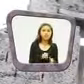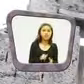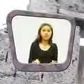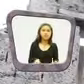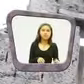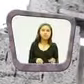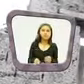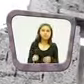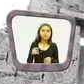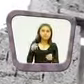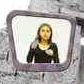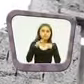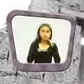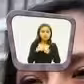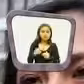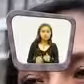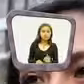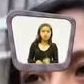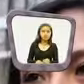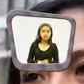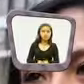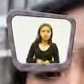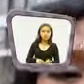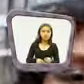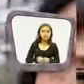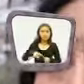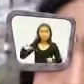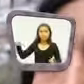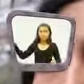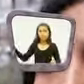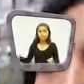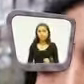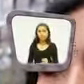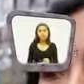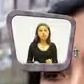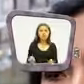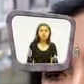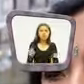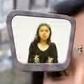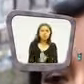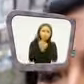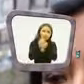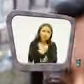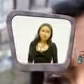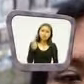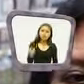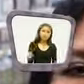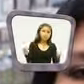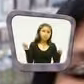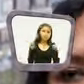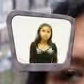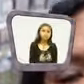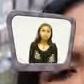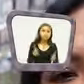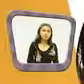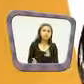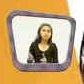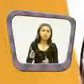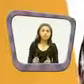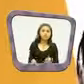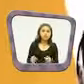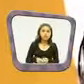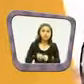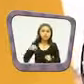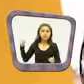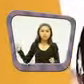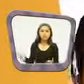¿Qué hacer durante un deslizamiento? Lo primero sería salir y si está en mis posibilidades salvar a una persona más, pues lo hago. Sacar